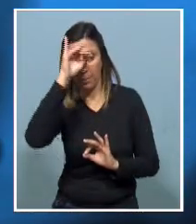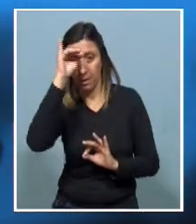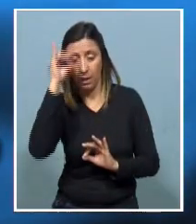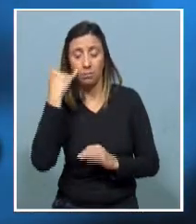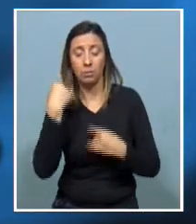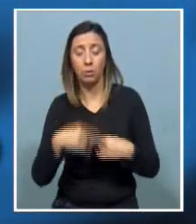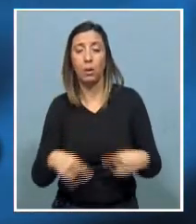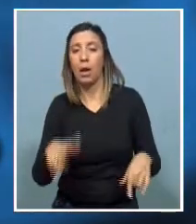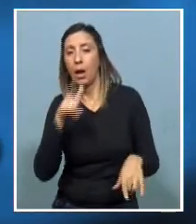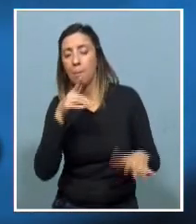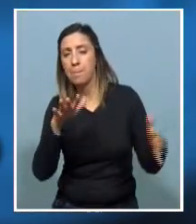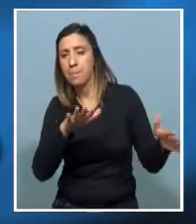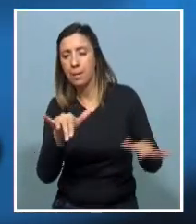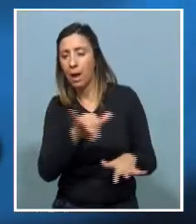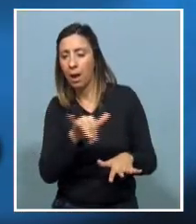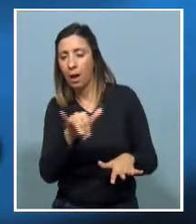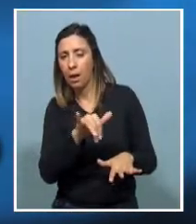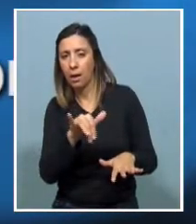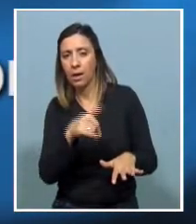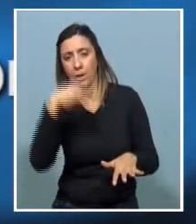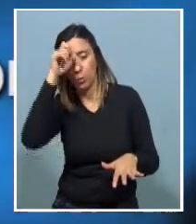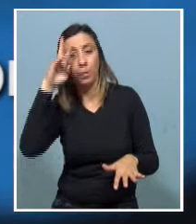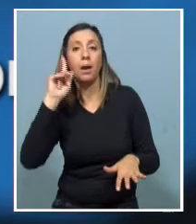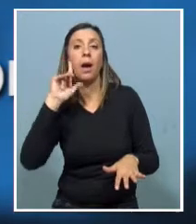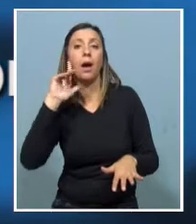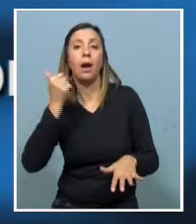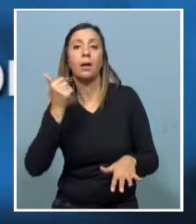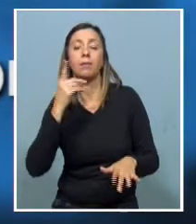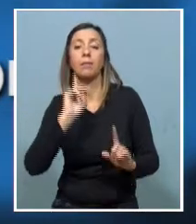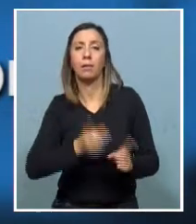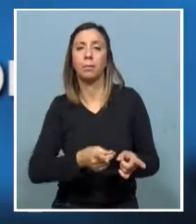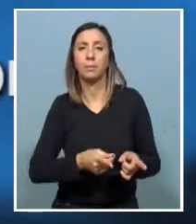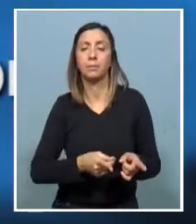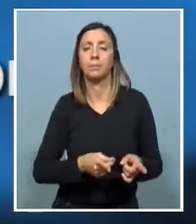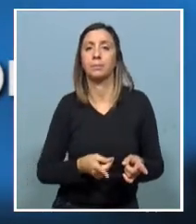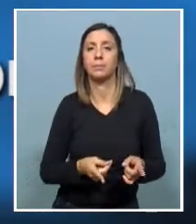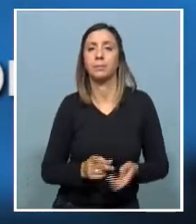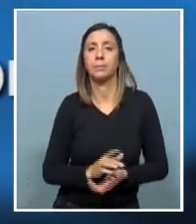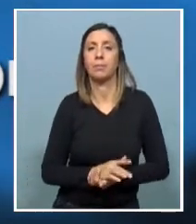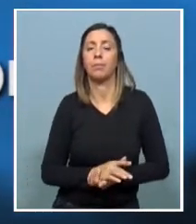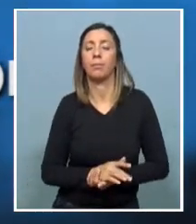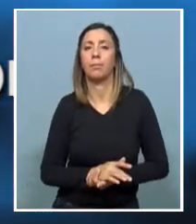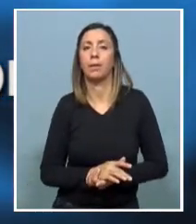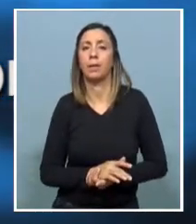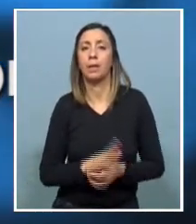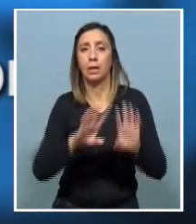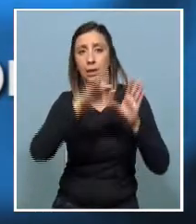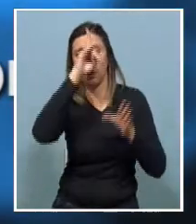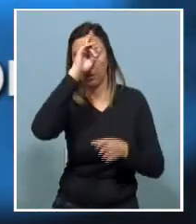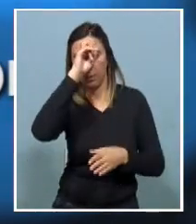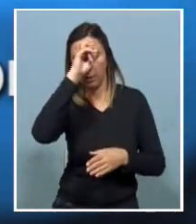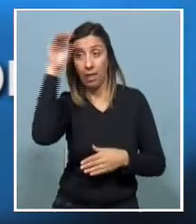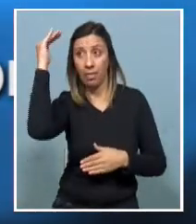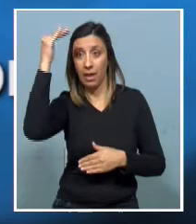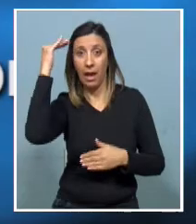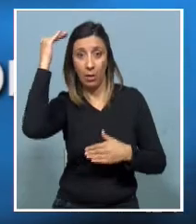tener las características muy similares a Nueva Galia. Y por otro lado, ya estamos justamente con el Hospital de Adultos